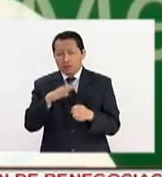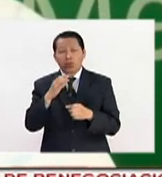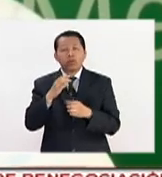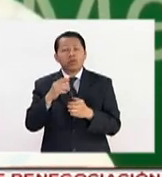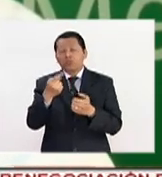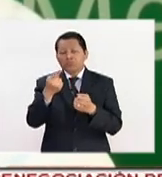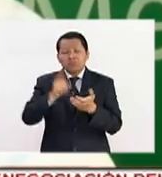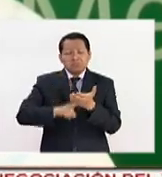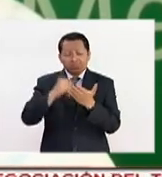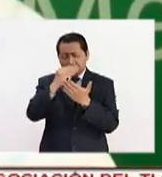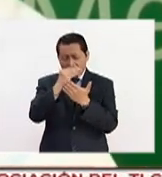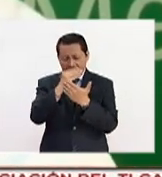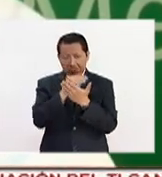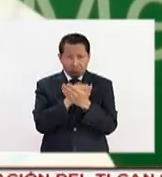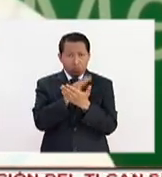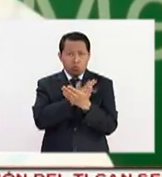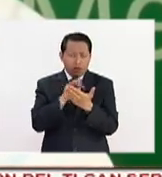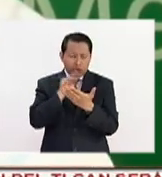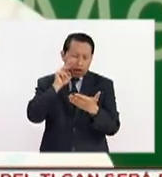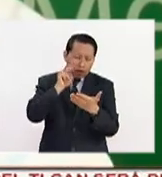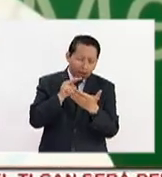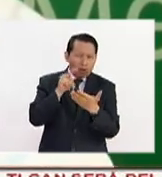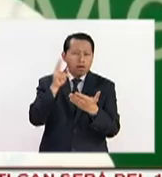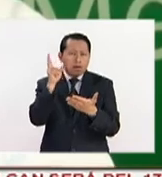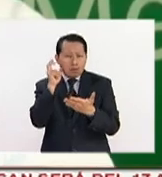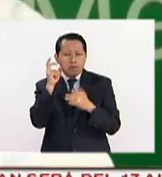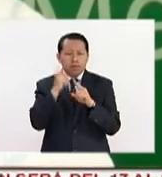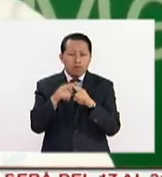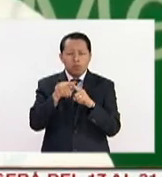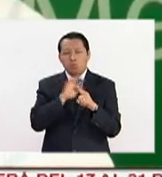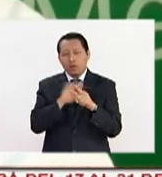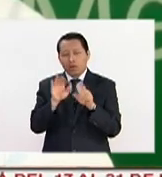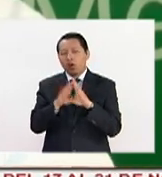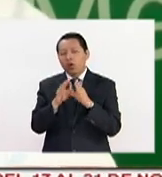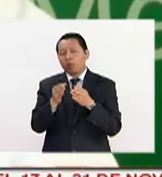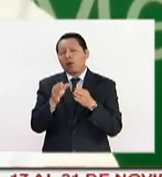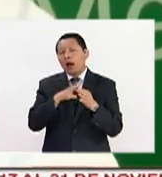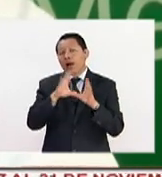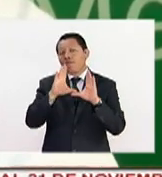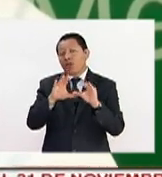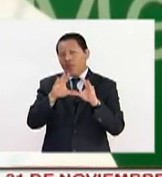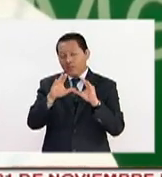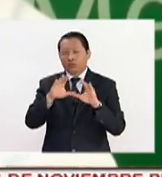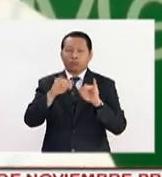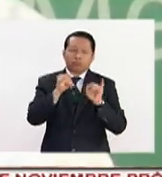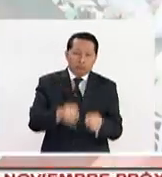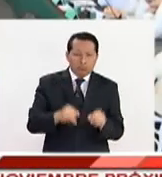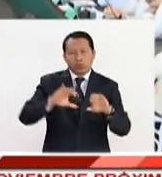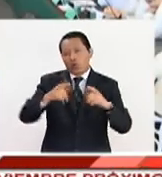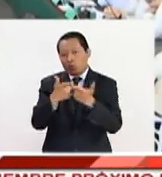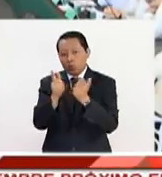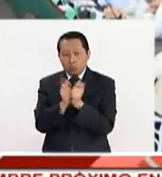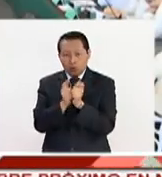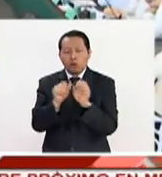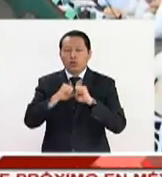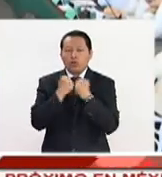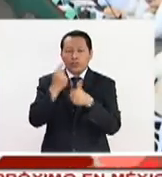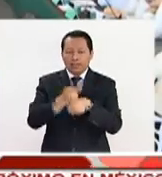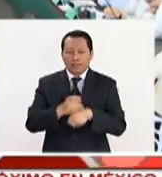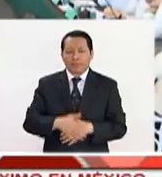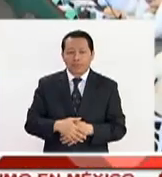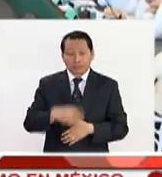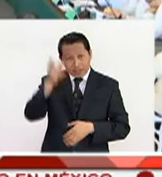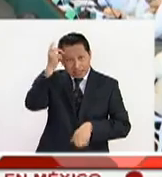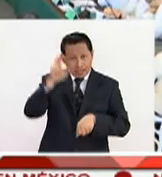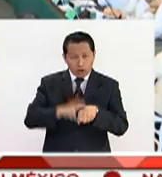contenidos audiovisuales y sonoros de incuestionable incidencia en la formación individual y colectiva de la sociedad. Por su parte, el director